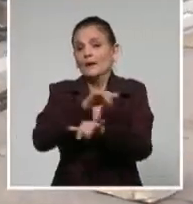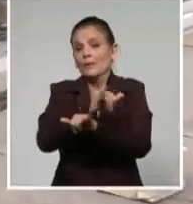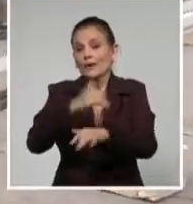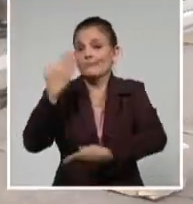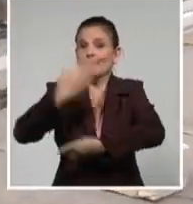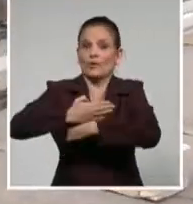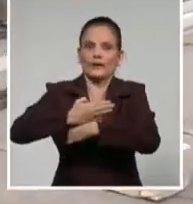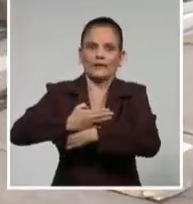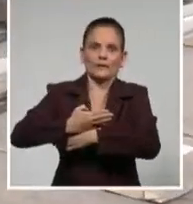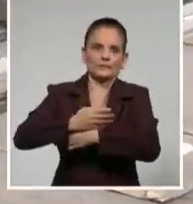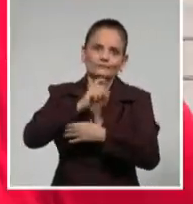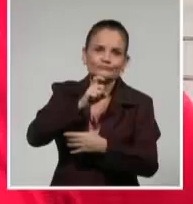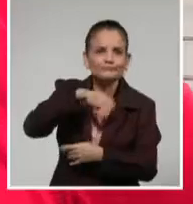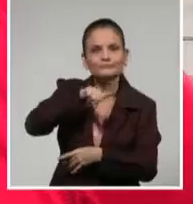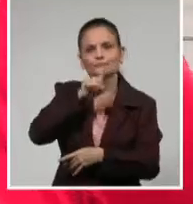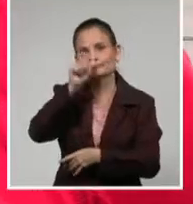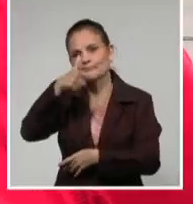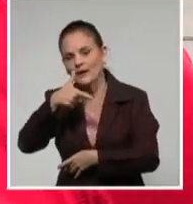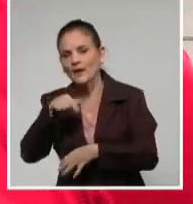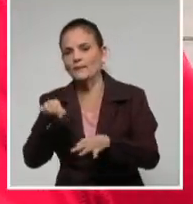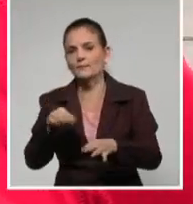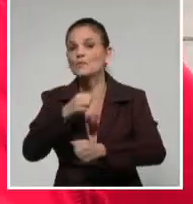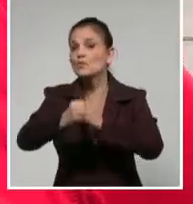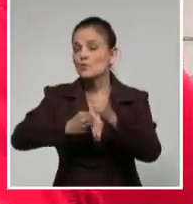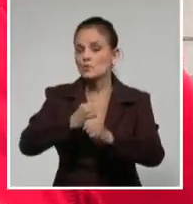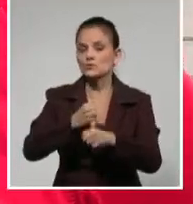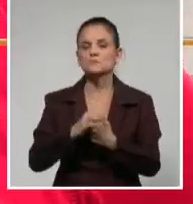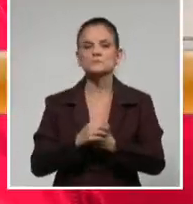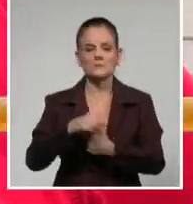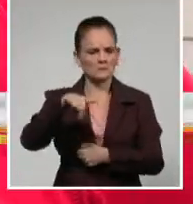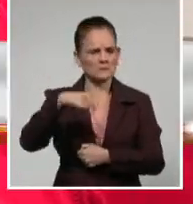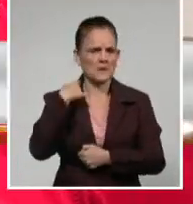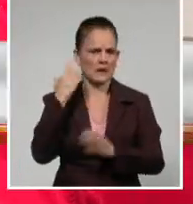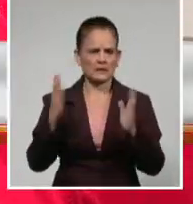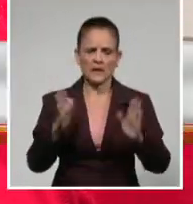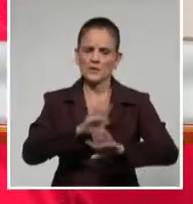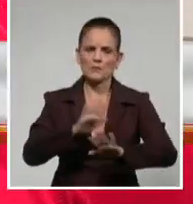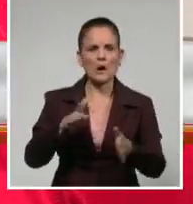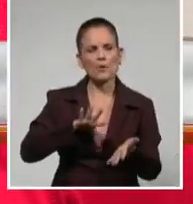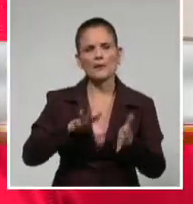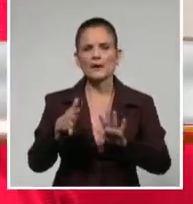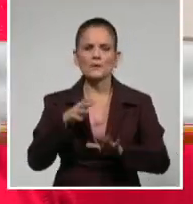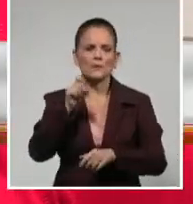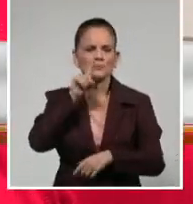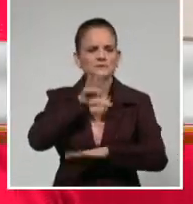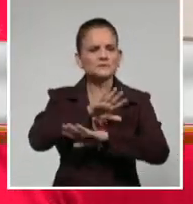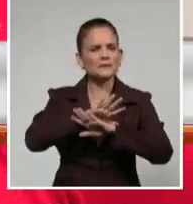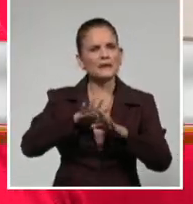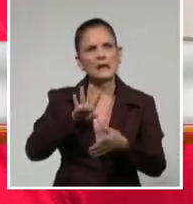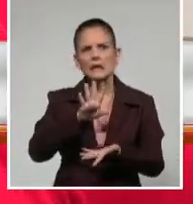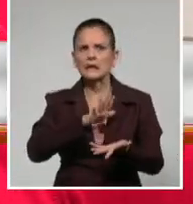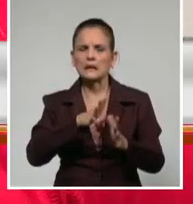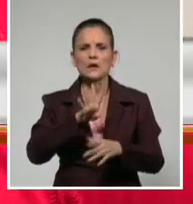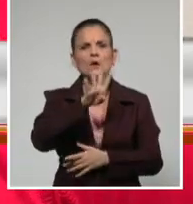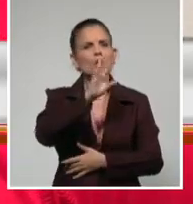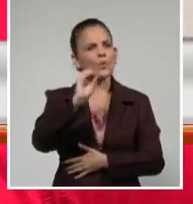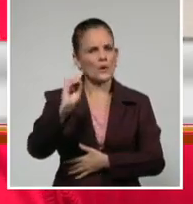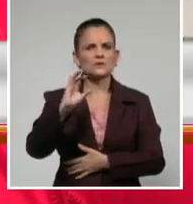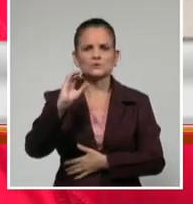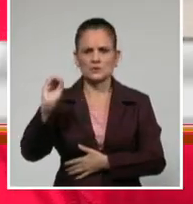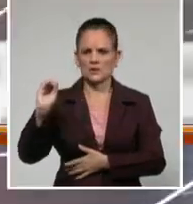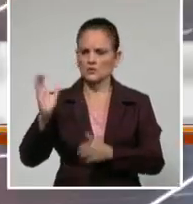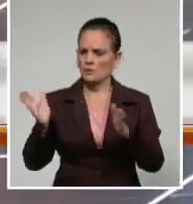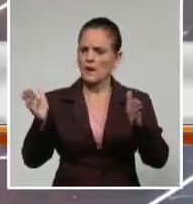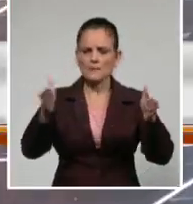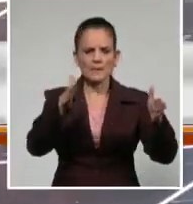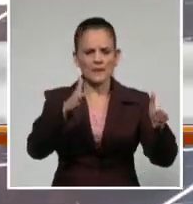en septiembre y pensamos terminar los primeros 400 y piquito antes que se